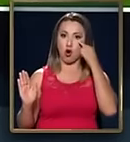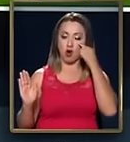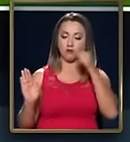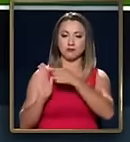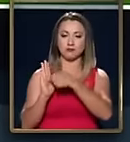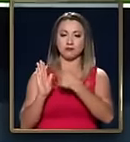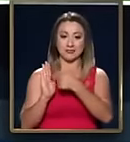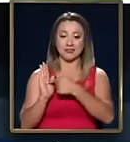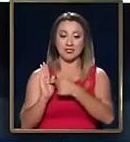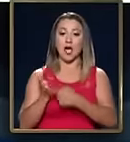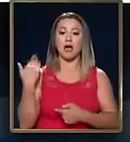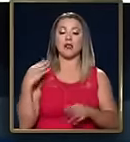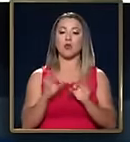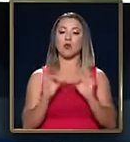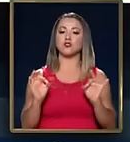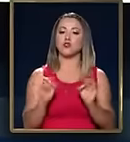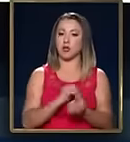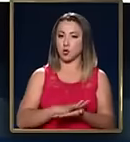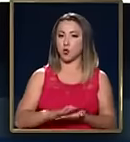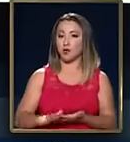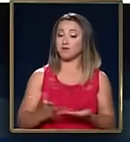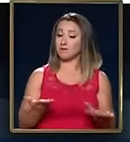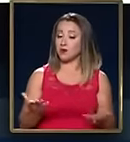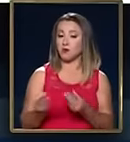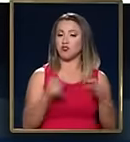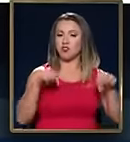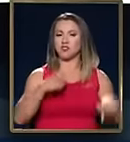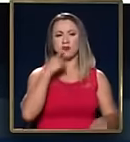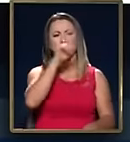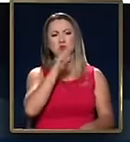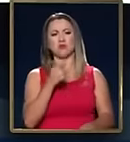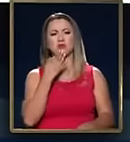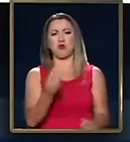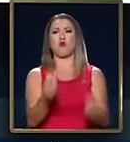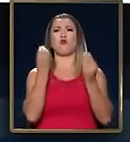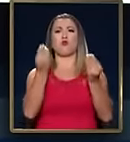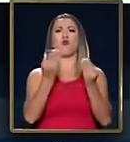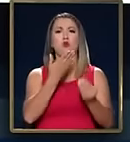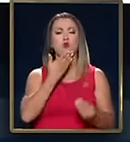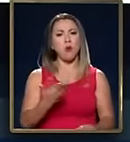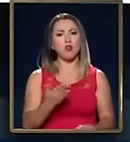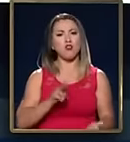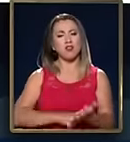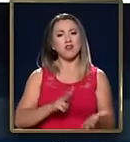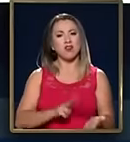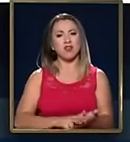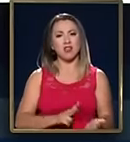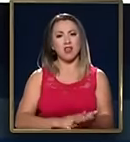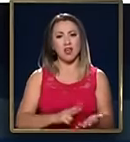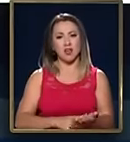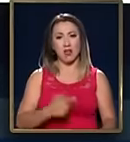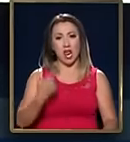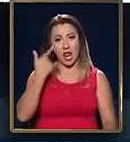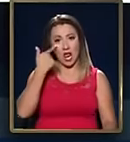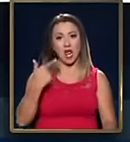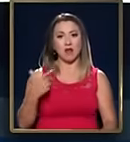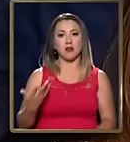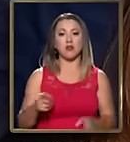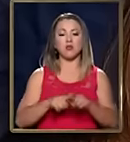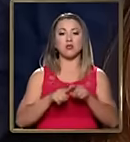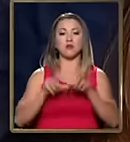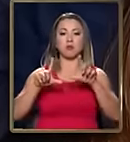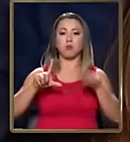la educación era gratuita. Por eso es que muchos hoy día se preguntan, ¿en qué momento, weón, nos metieron el lápiz en el ojo?